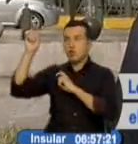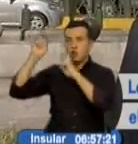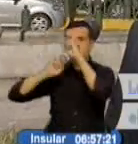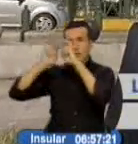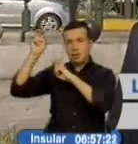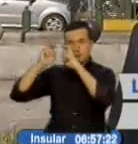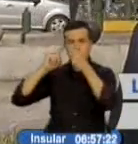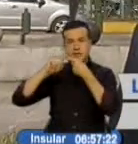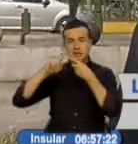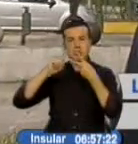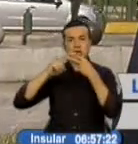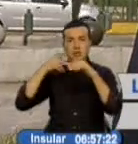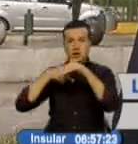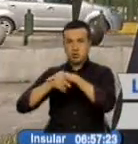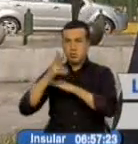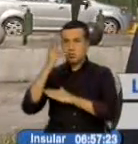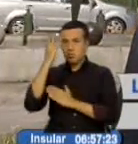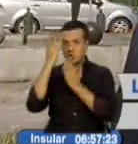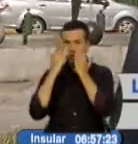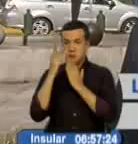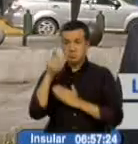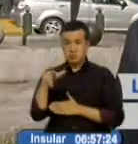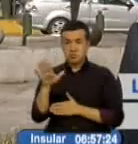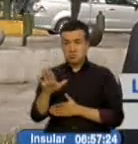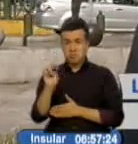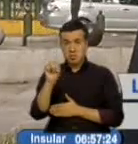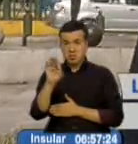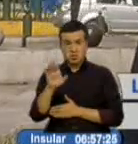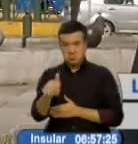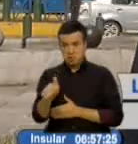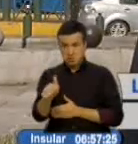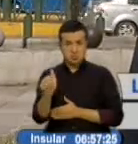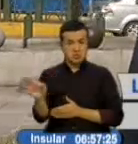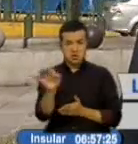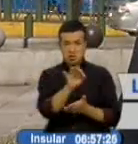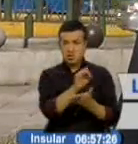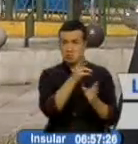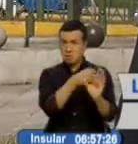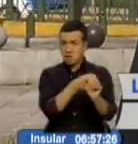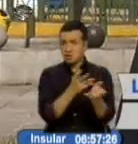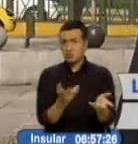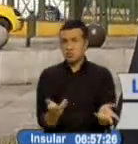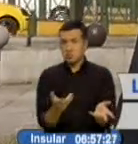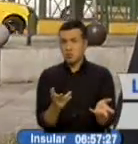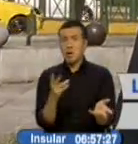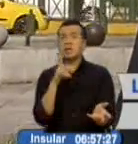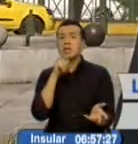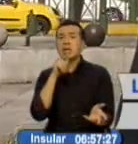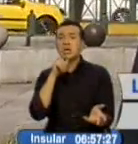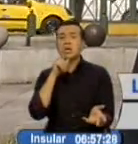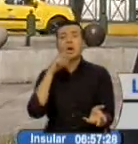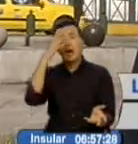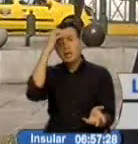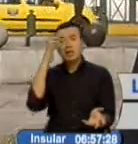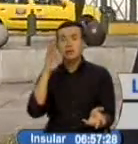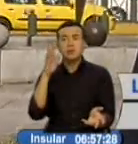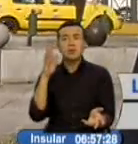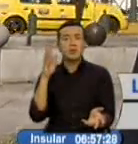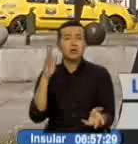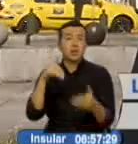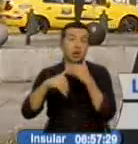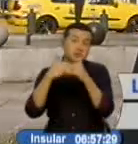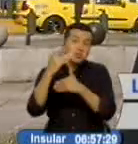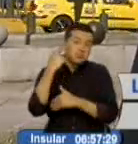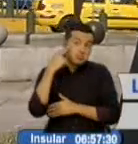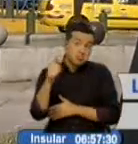a esas reuniones que era convocado por parte del propio alcalde. Eso nos consta y entonces tendrá que explicar